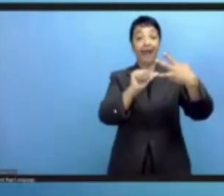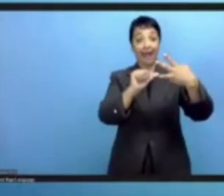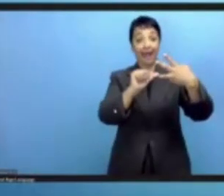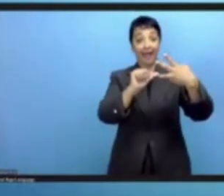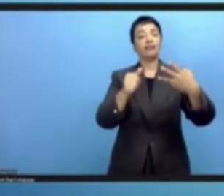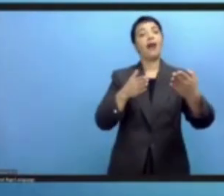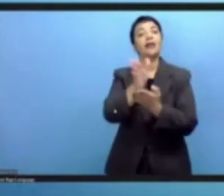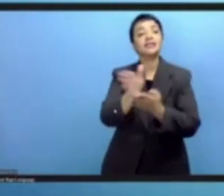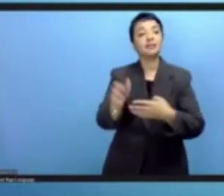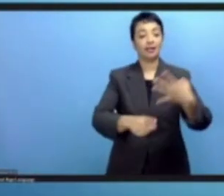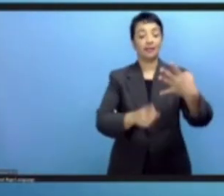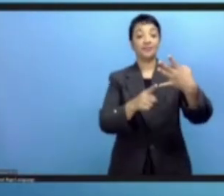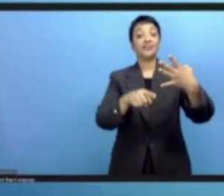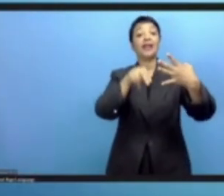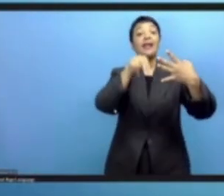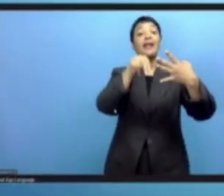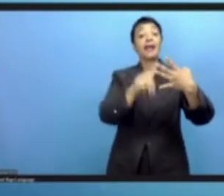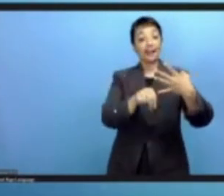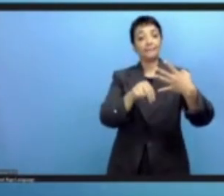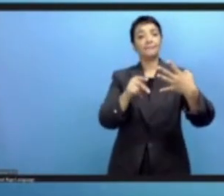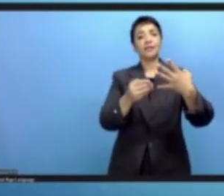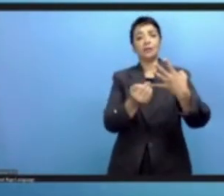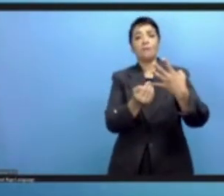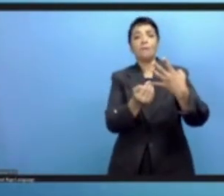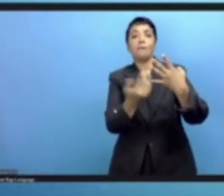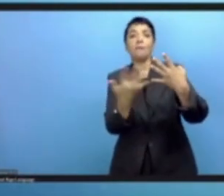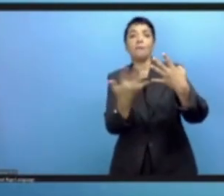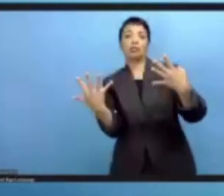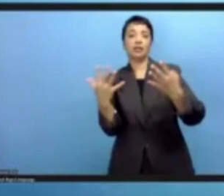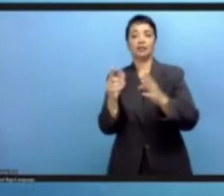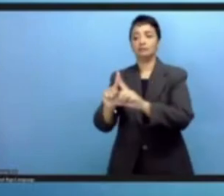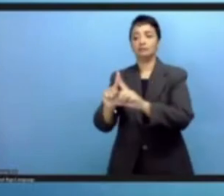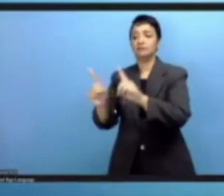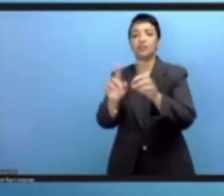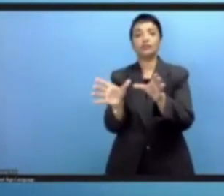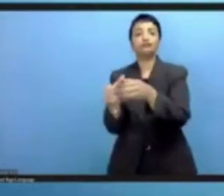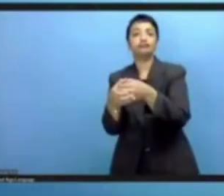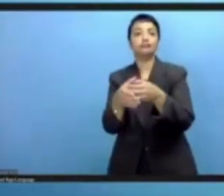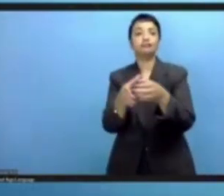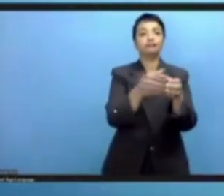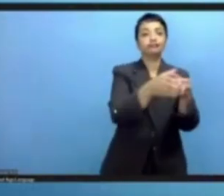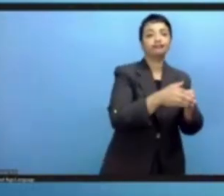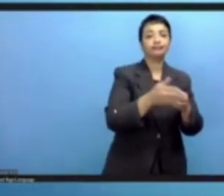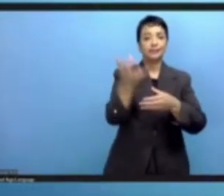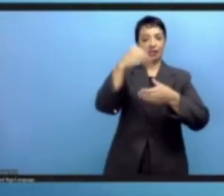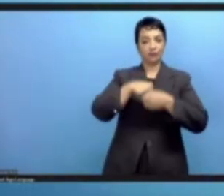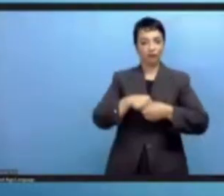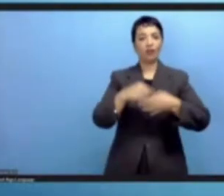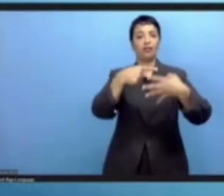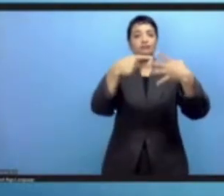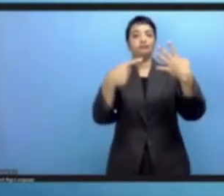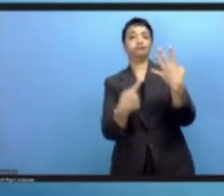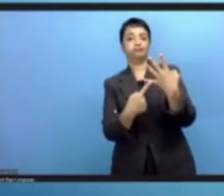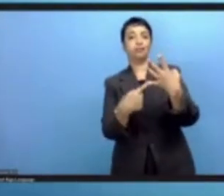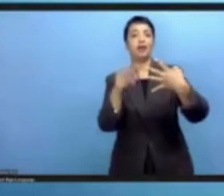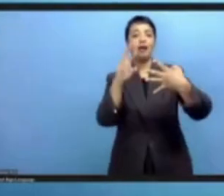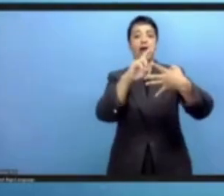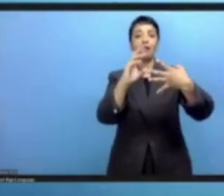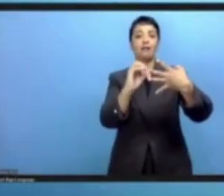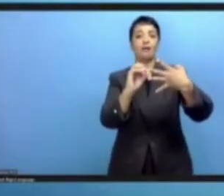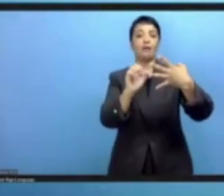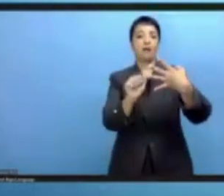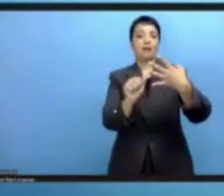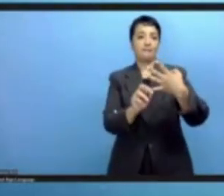a accesible y m abordaje multisectorial Esa es la sigla que Define a este